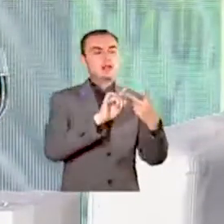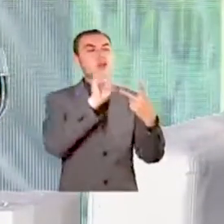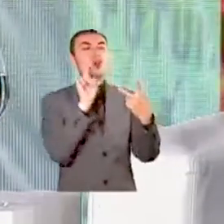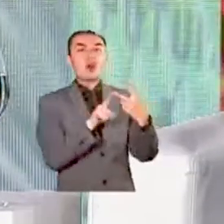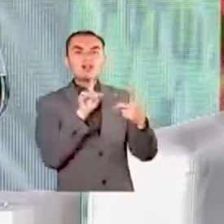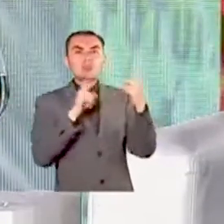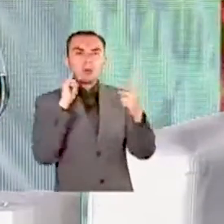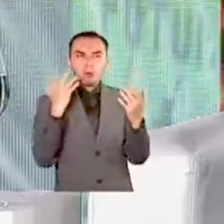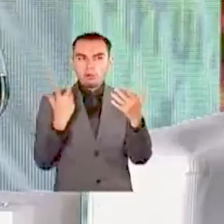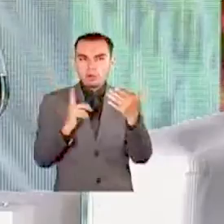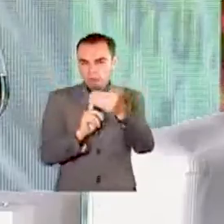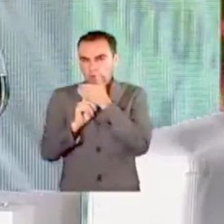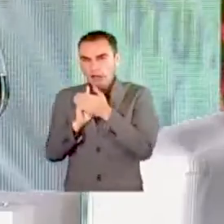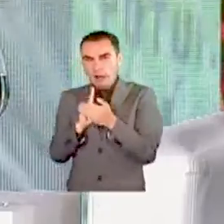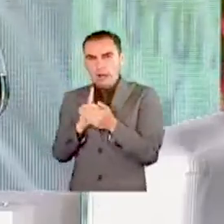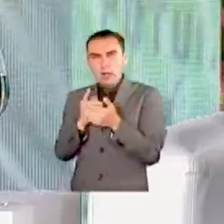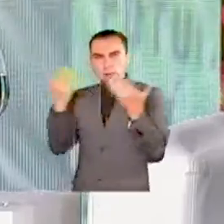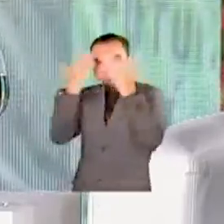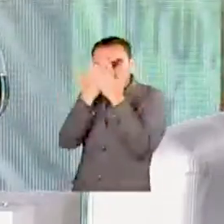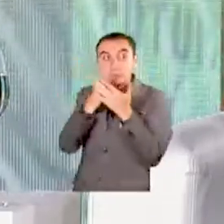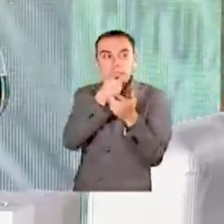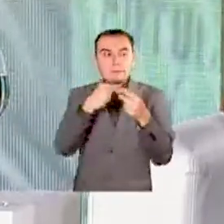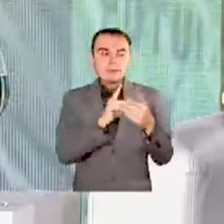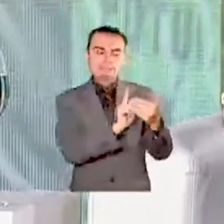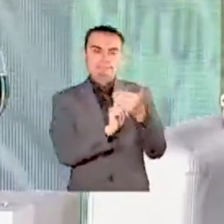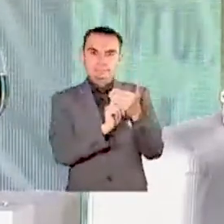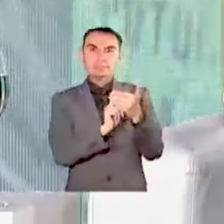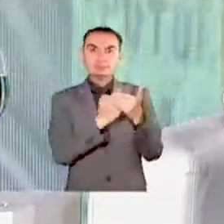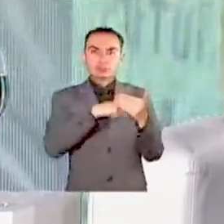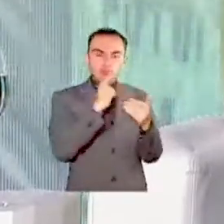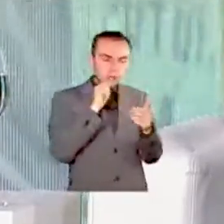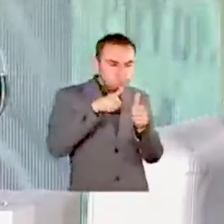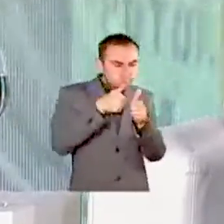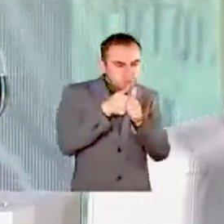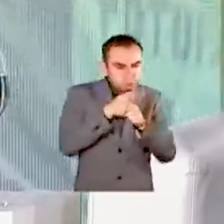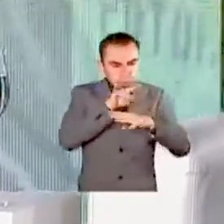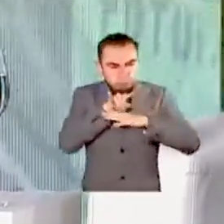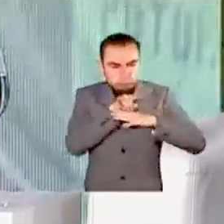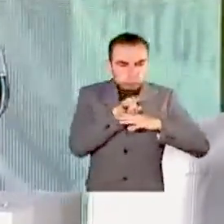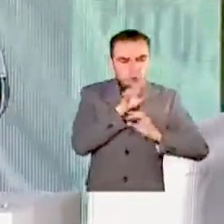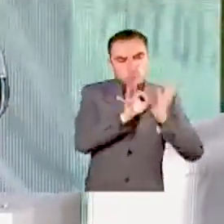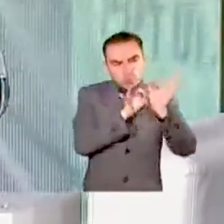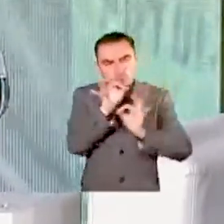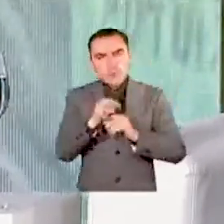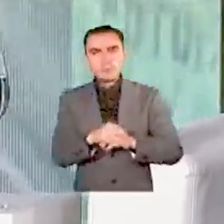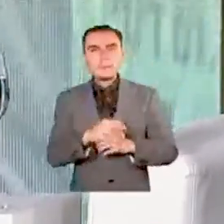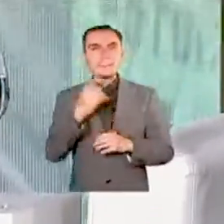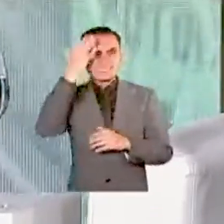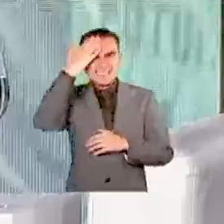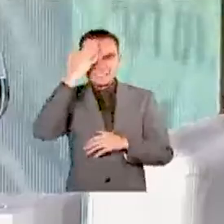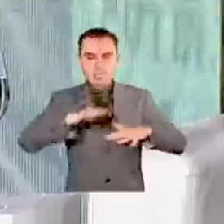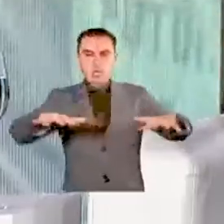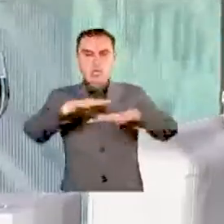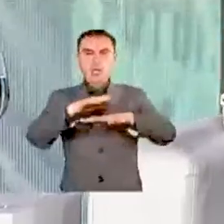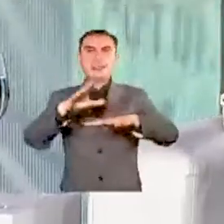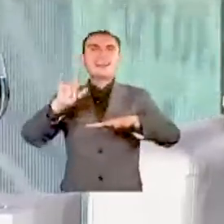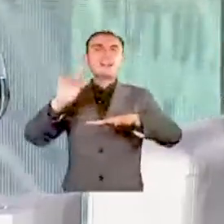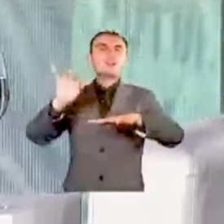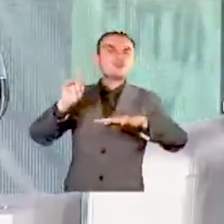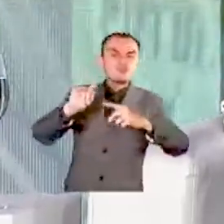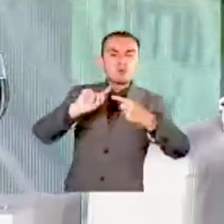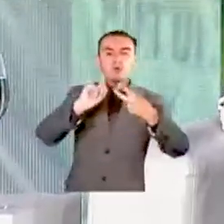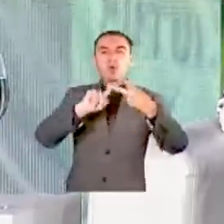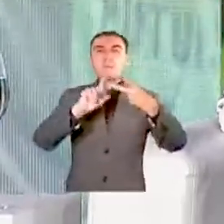se encuentran en confinamiento. Hemos hecho un seguimiento muy preciso a algunas regiones como Catatumbo, Montes